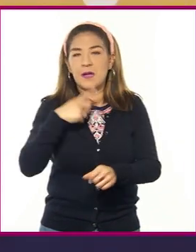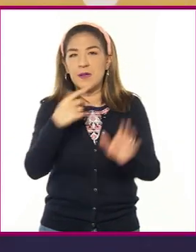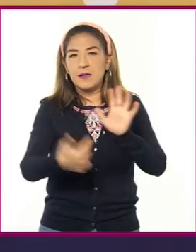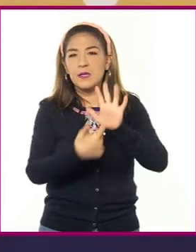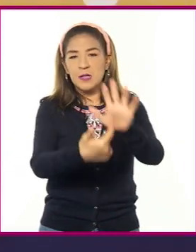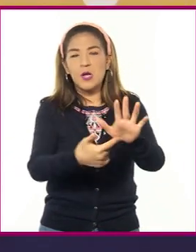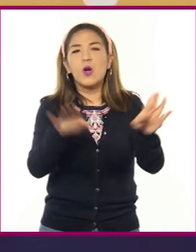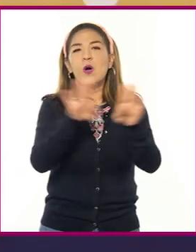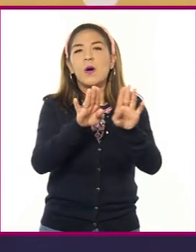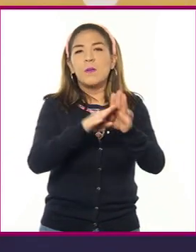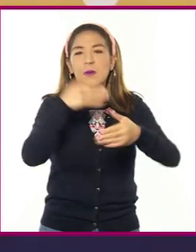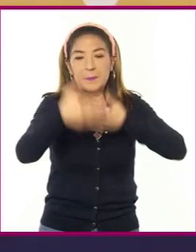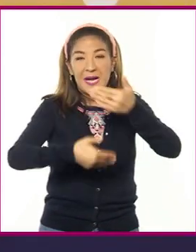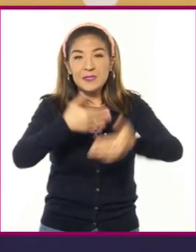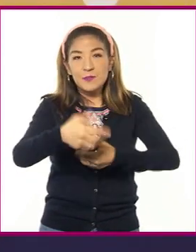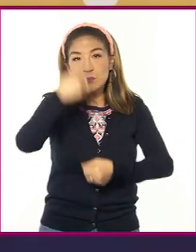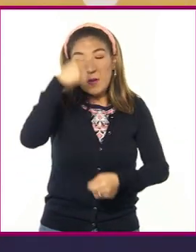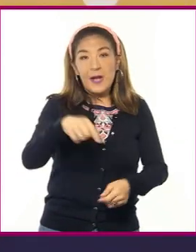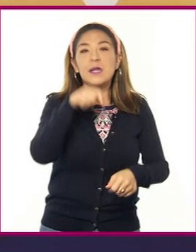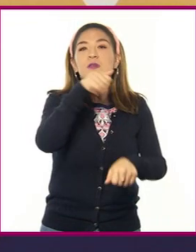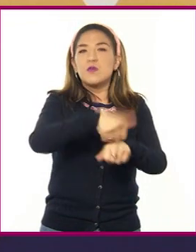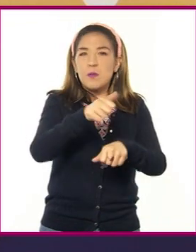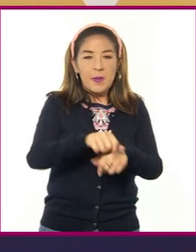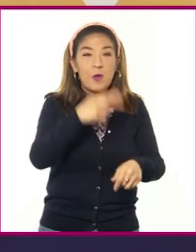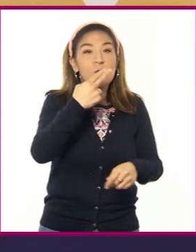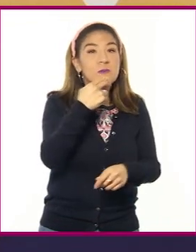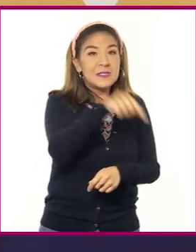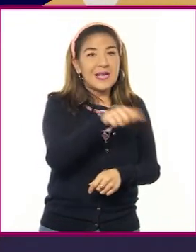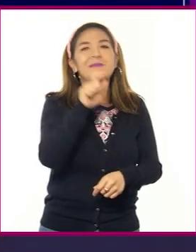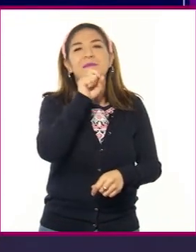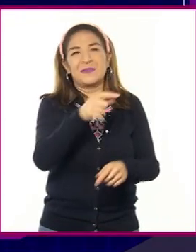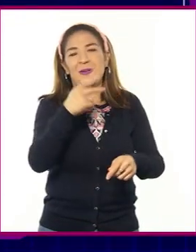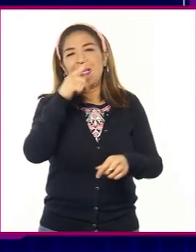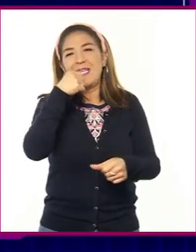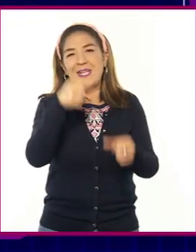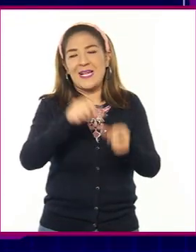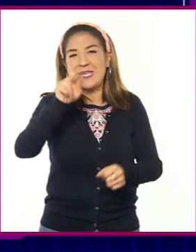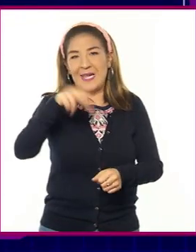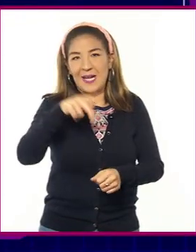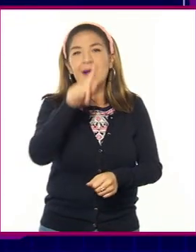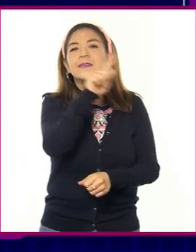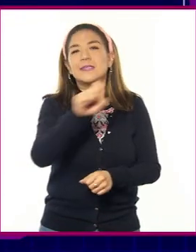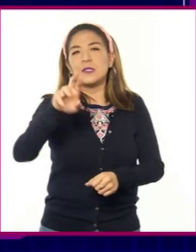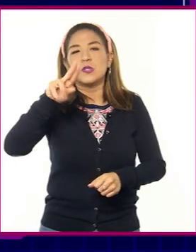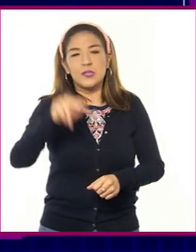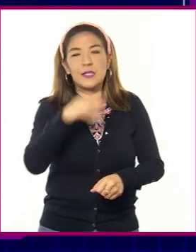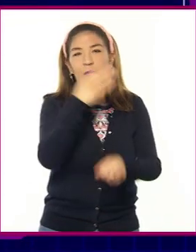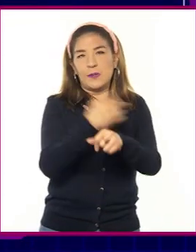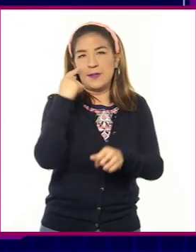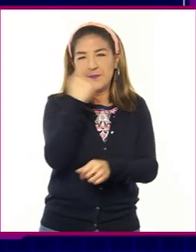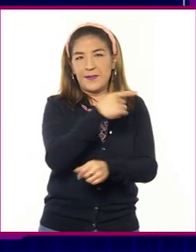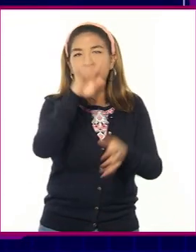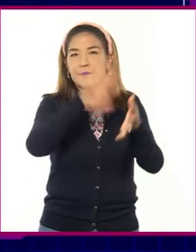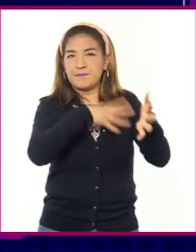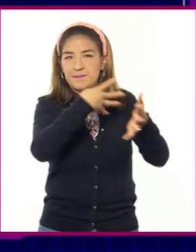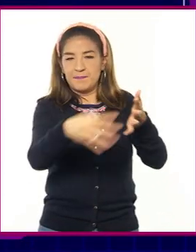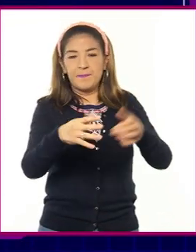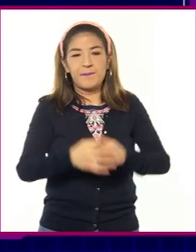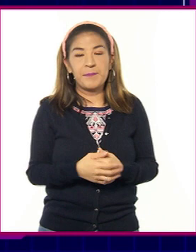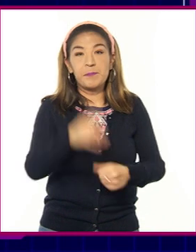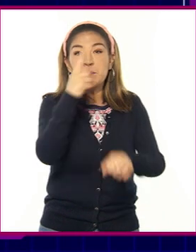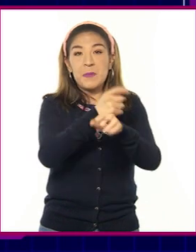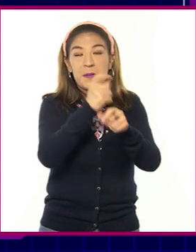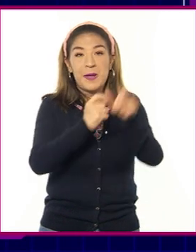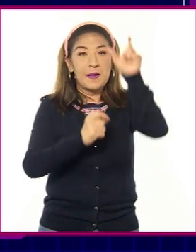presentaremos el procedimiento utilizando la constante de proporcionalidad inversa. Organizamos los datos en una tabla. Anotamos en la